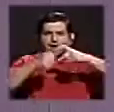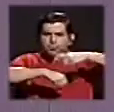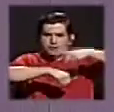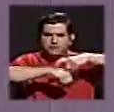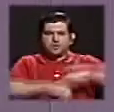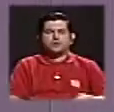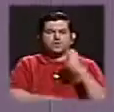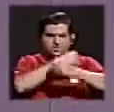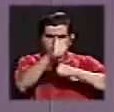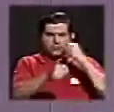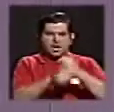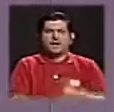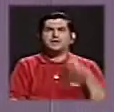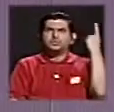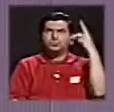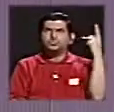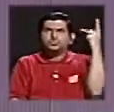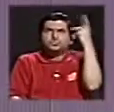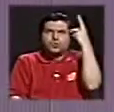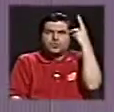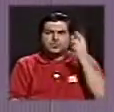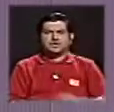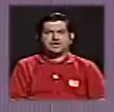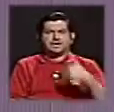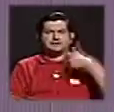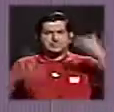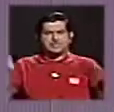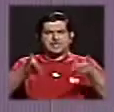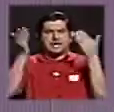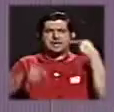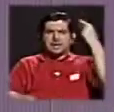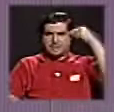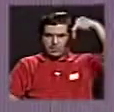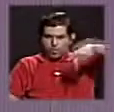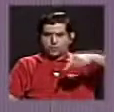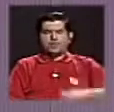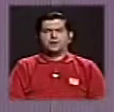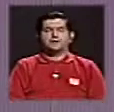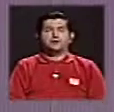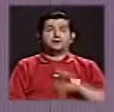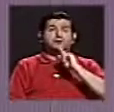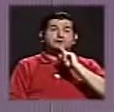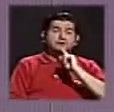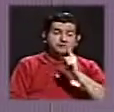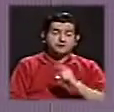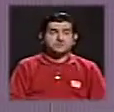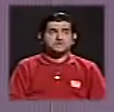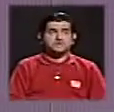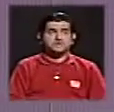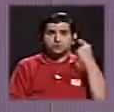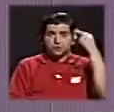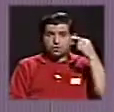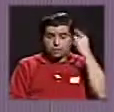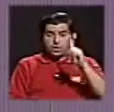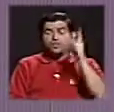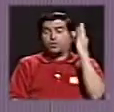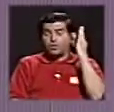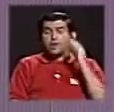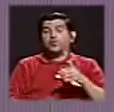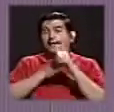en los últimos años, sobre todo con las políticas que ha venido impulsando este gobierno, dicho sea de paso, además el gobierno dirigido por una